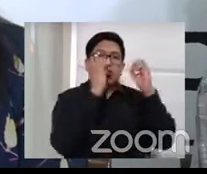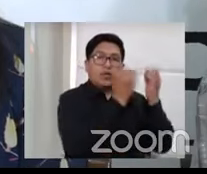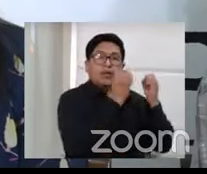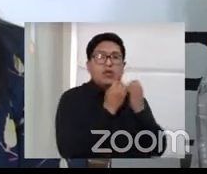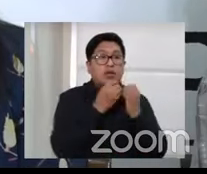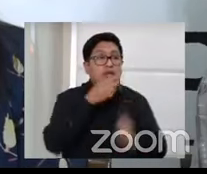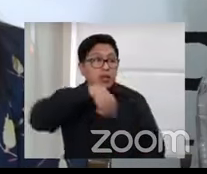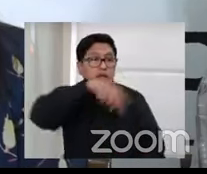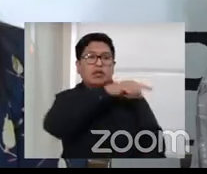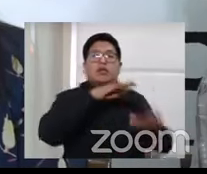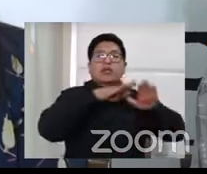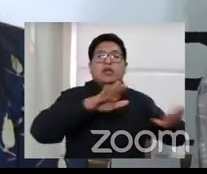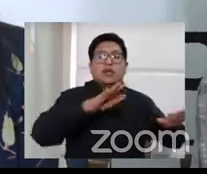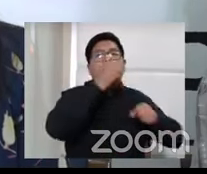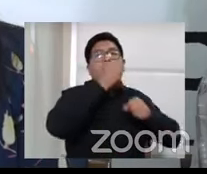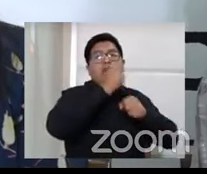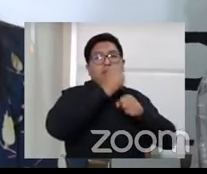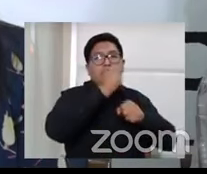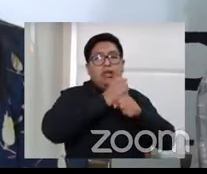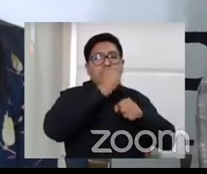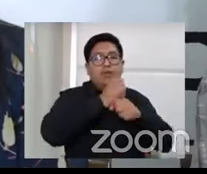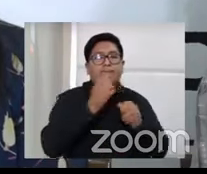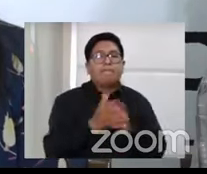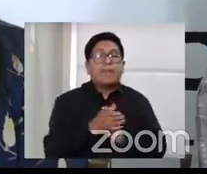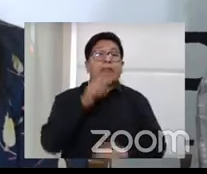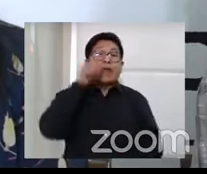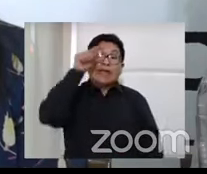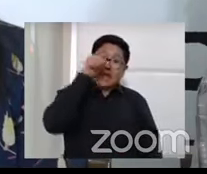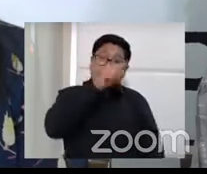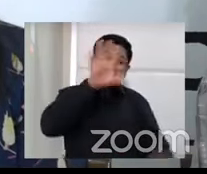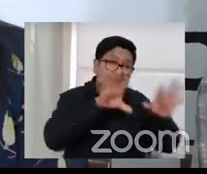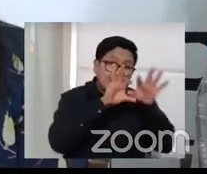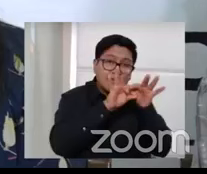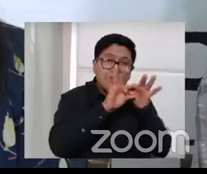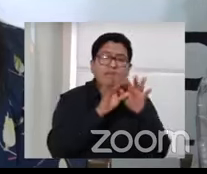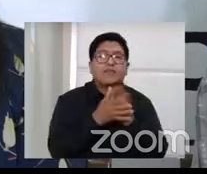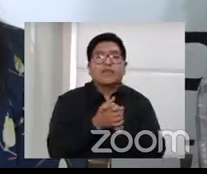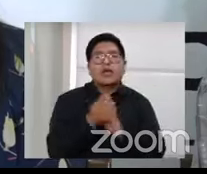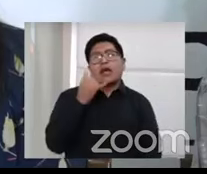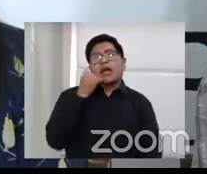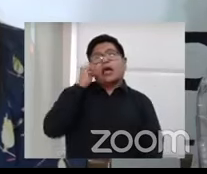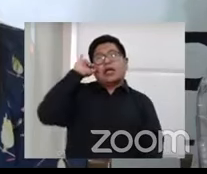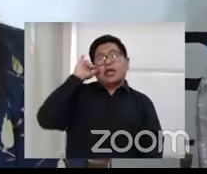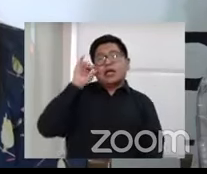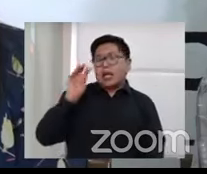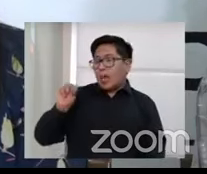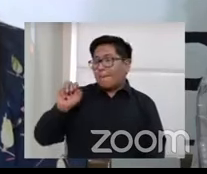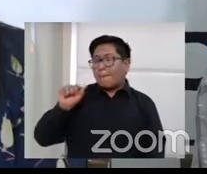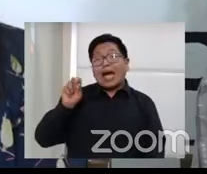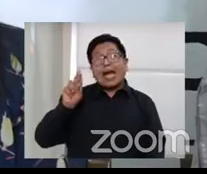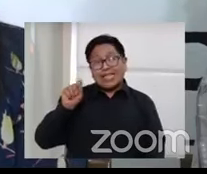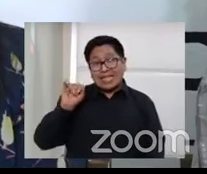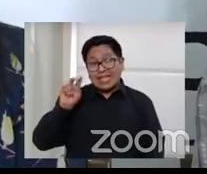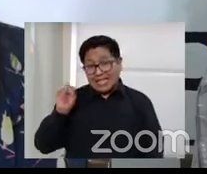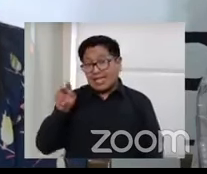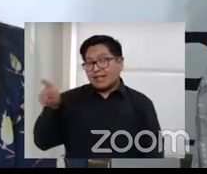adolescentes trabajadores y en esta línea ayer juan martín nos compartía un vídeo que